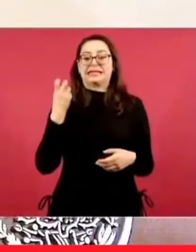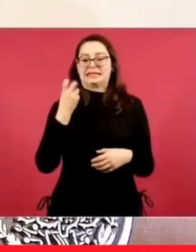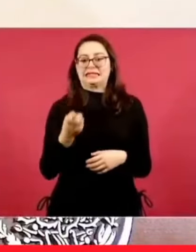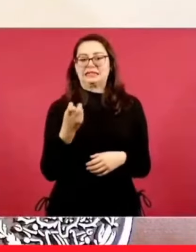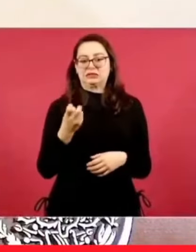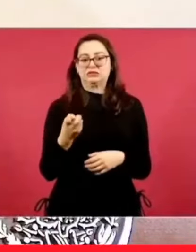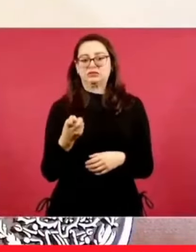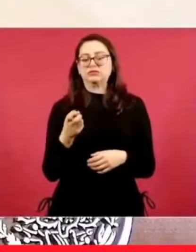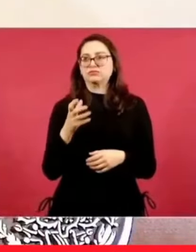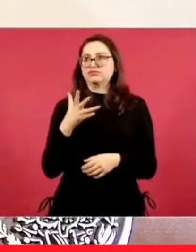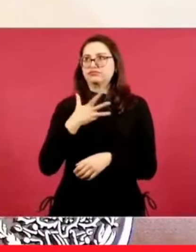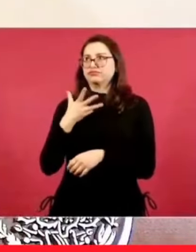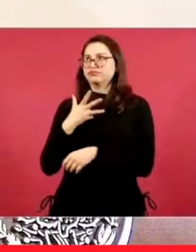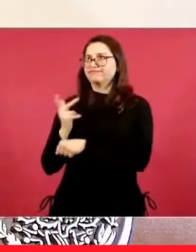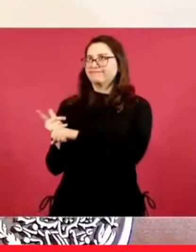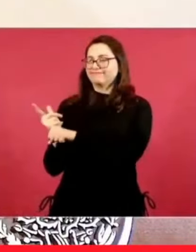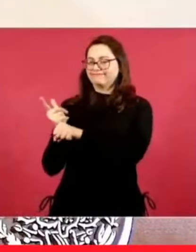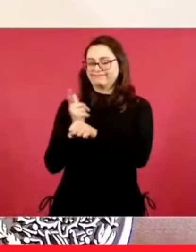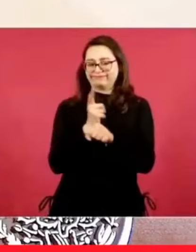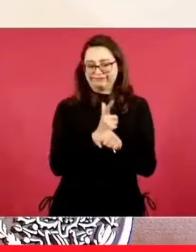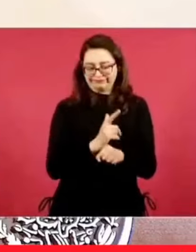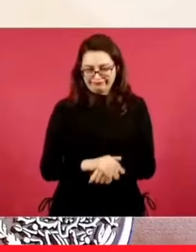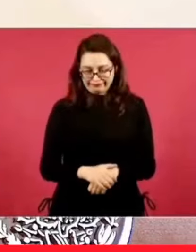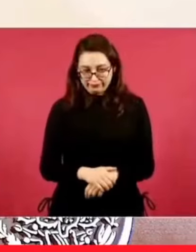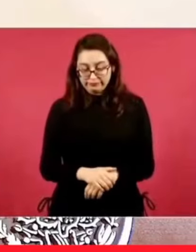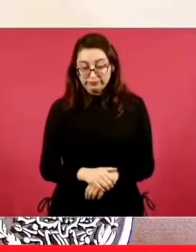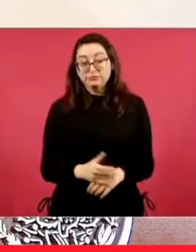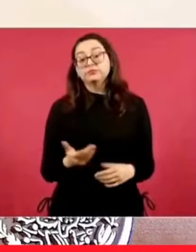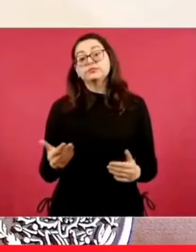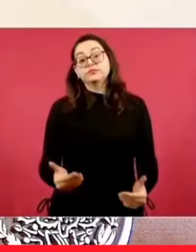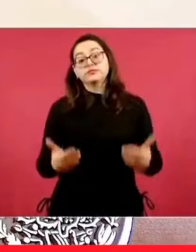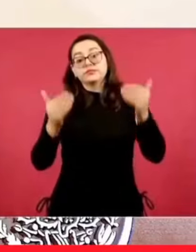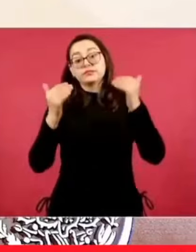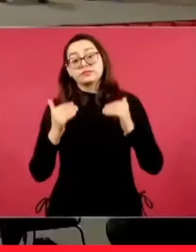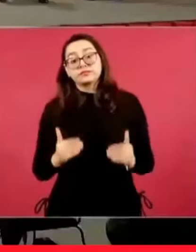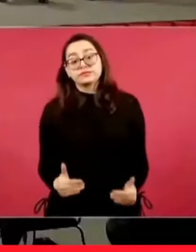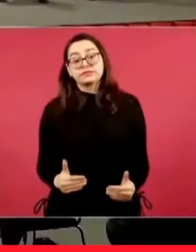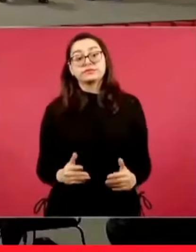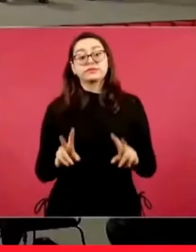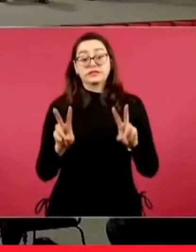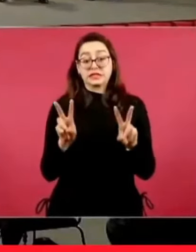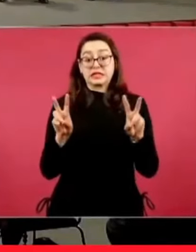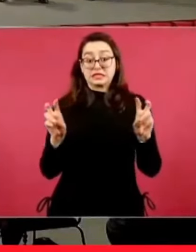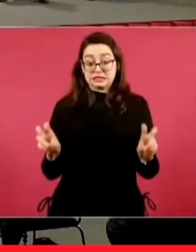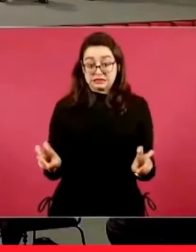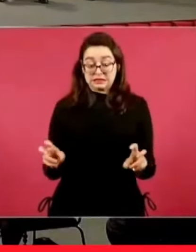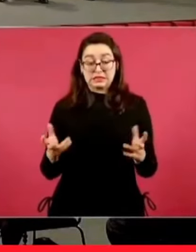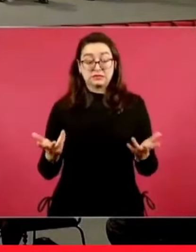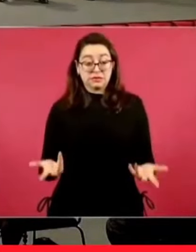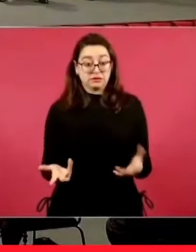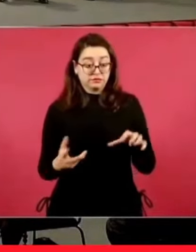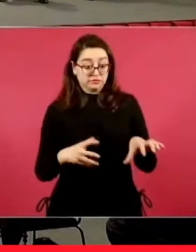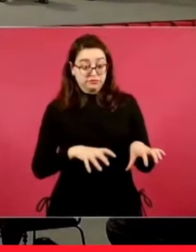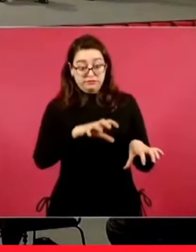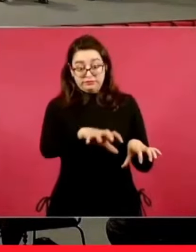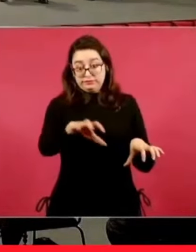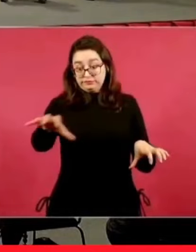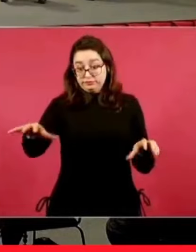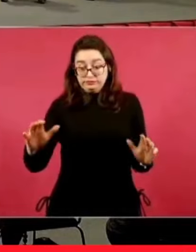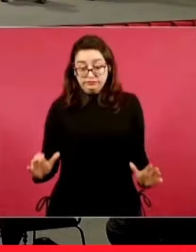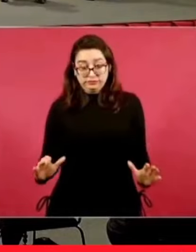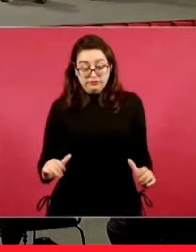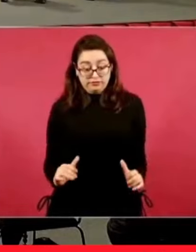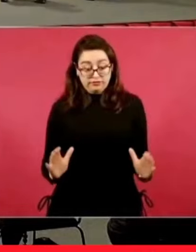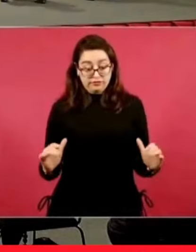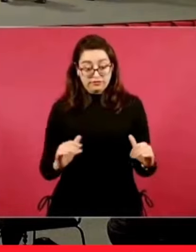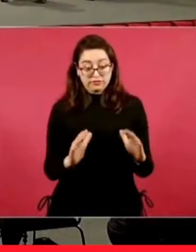Por otro lado, en el programa de mejoramiento de zonas arqueológicas contemplamos ocho nuevos museos, el espacio cultural